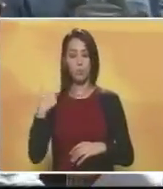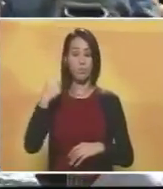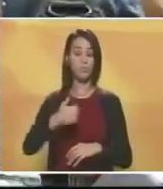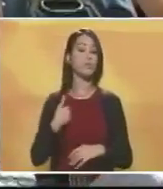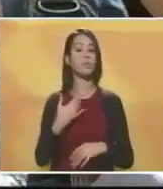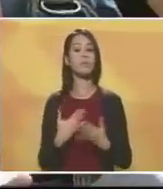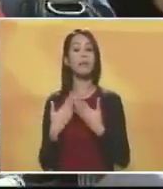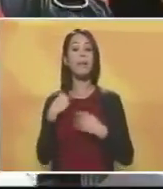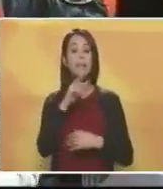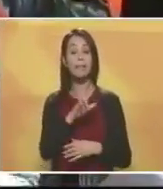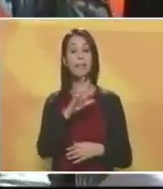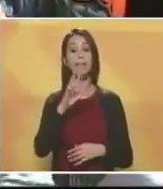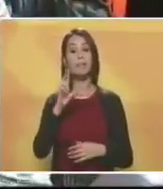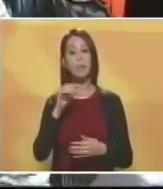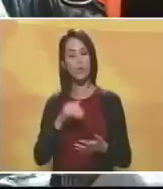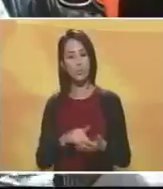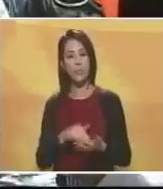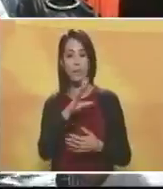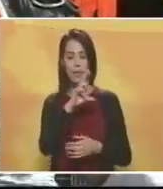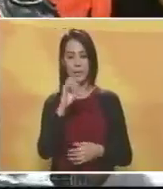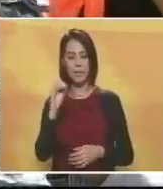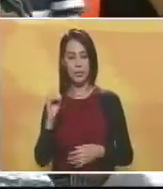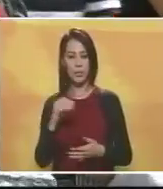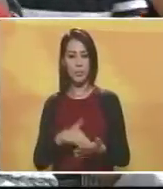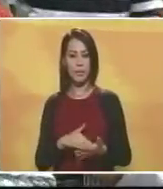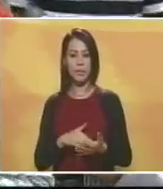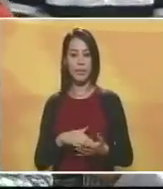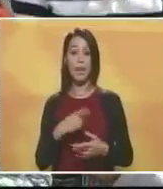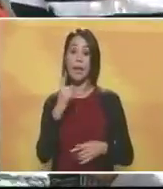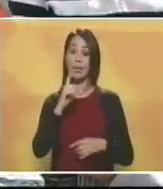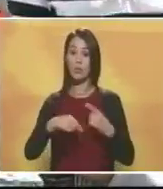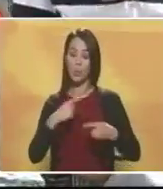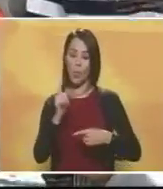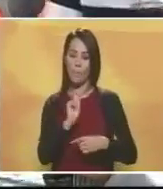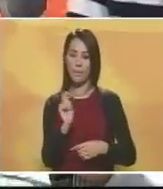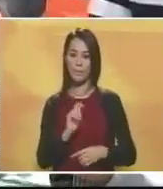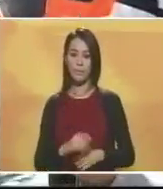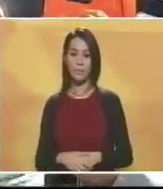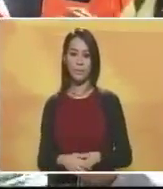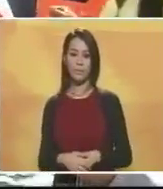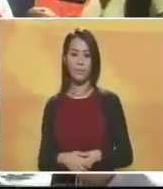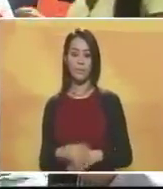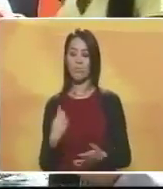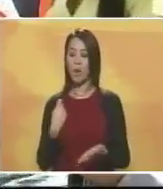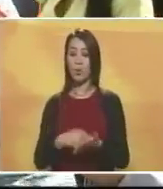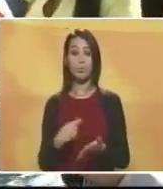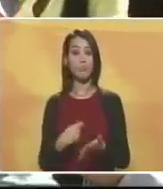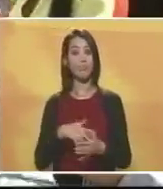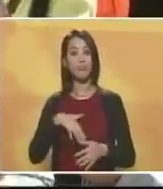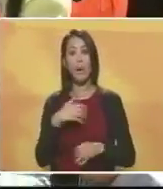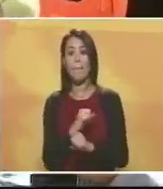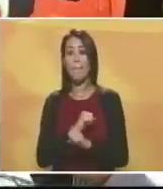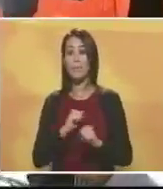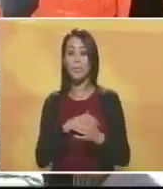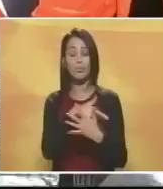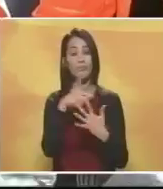de 300.000 bolívares quincenales en centros de salud público del país, ingreso con el que no puede costear sus gastos y